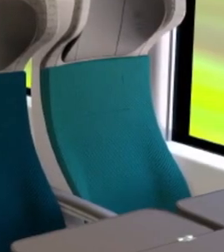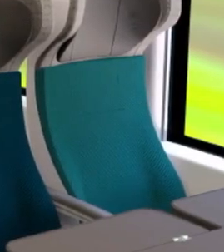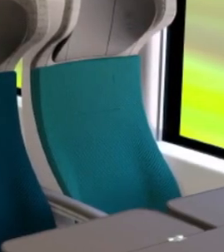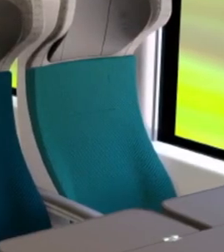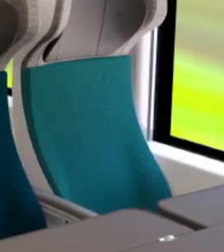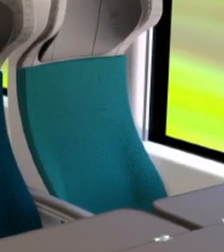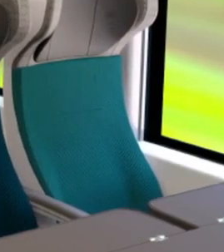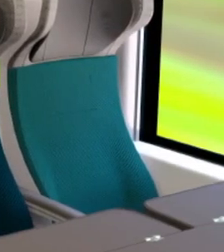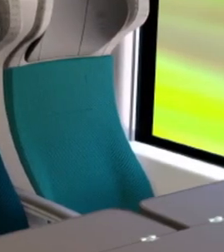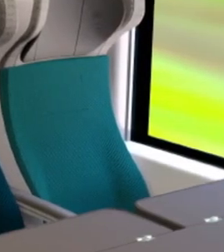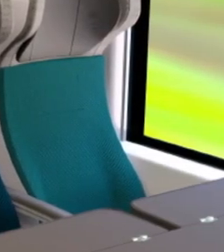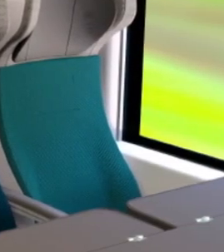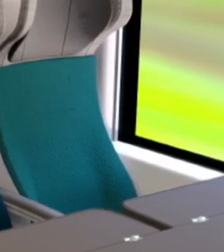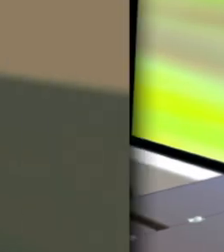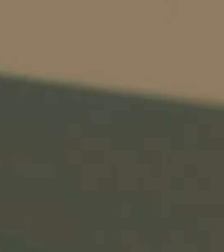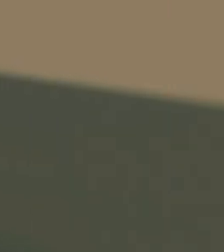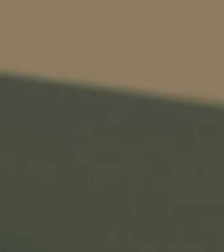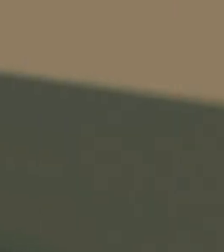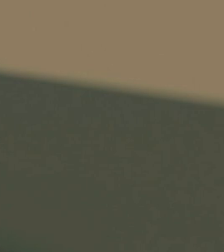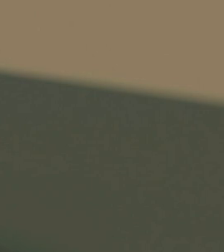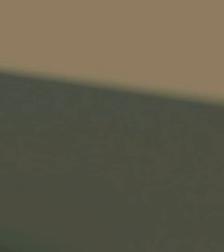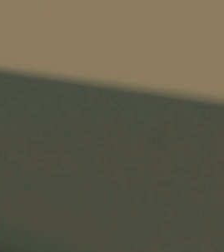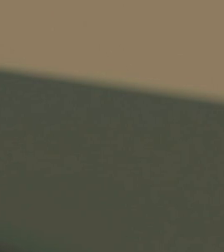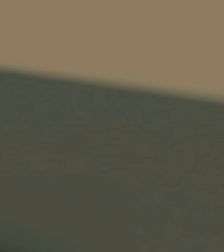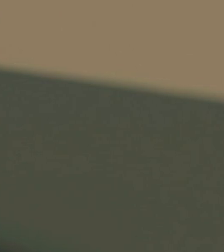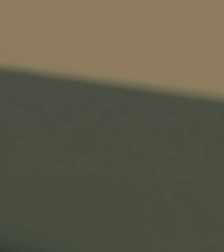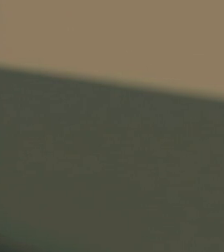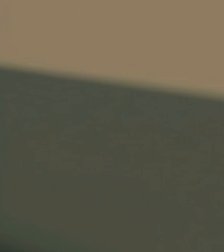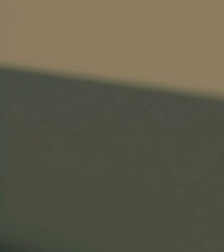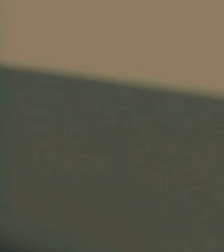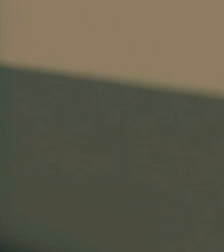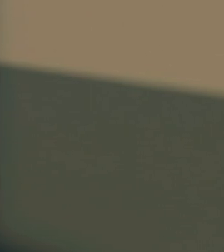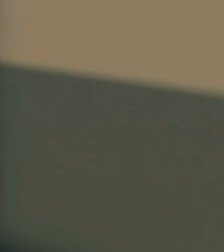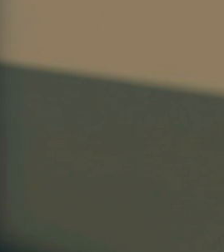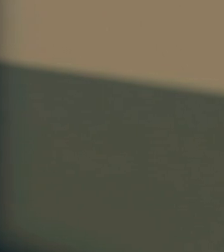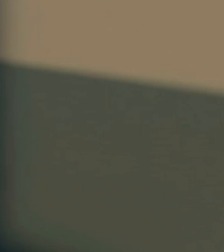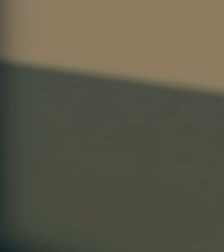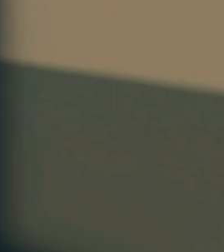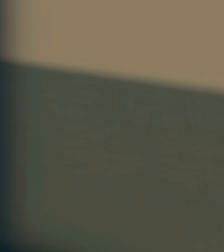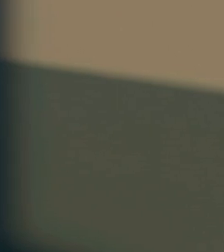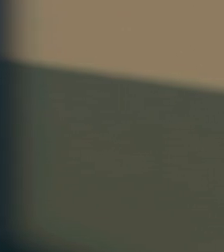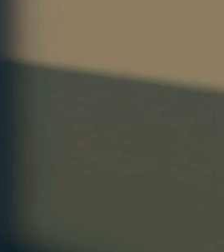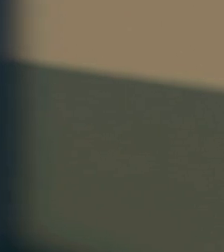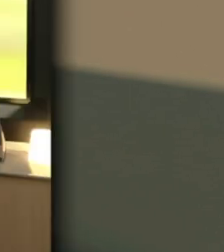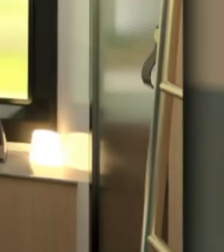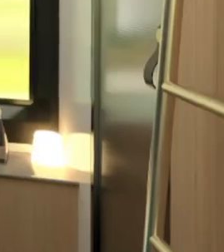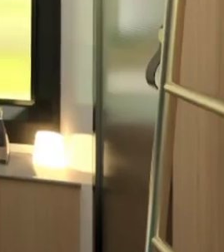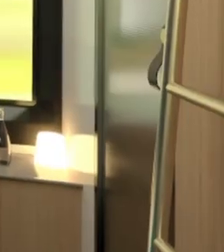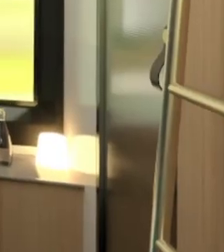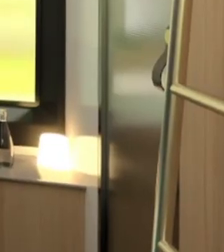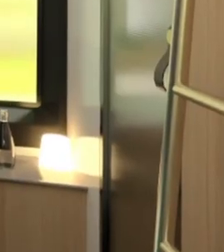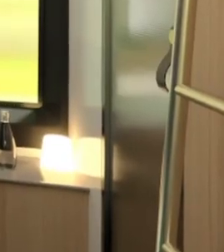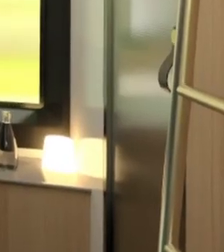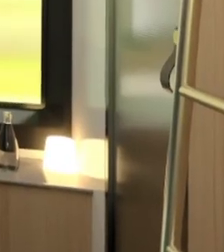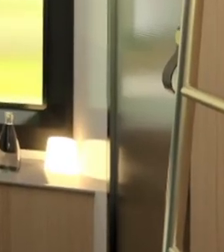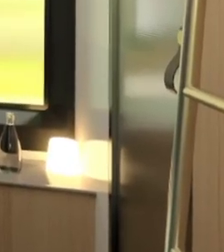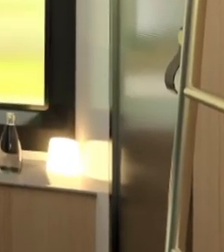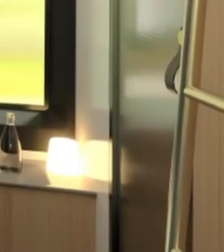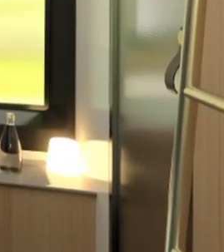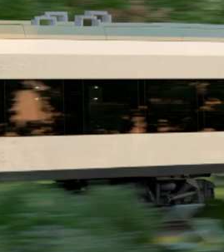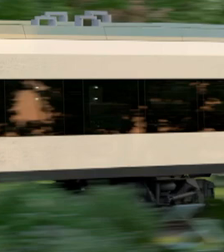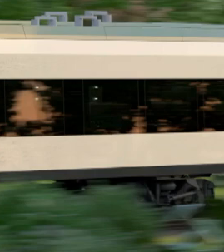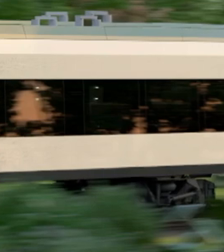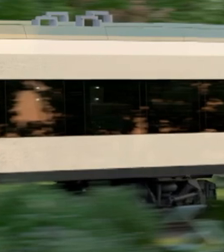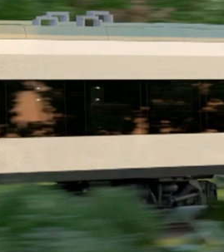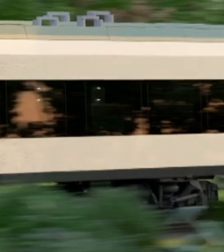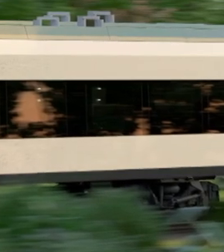proyecto. Aquí solamente algunas imágenes. La siguiente, por favor. Esta es la versión del tren